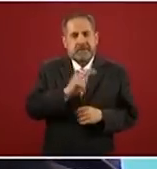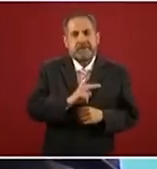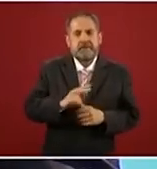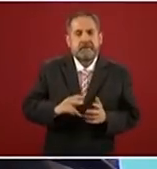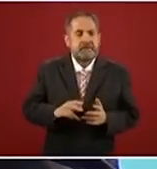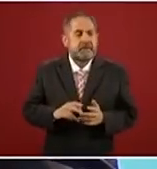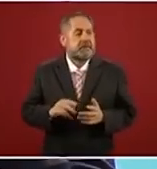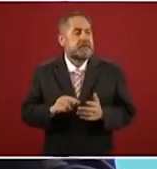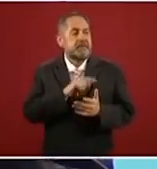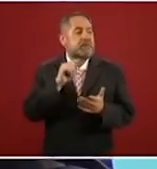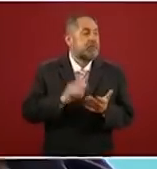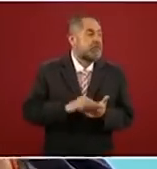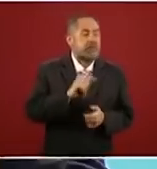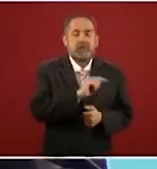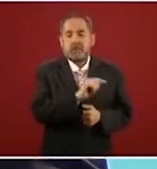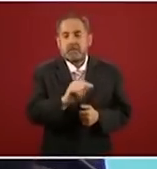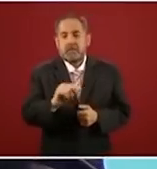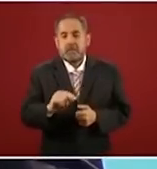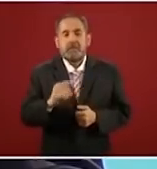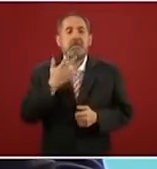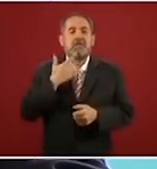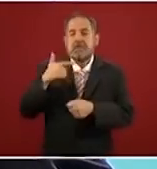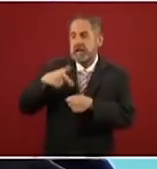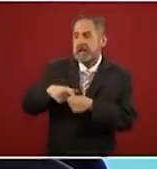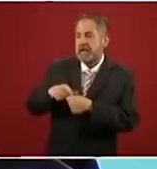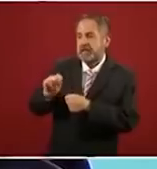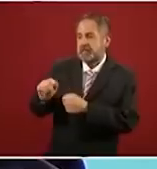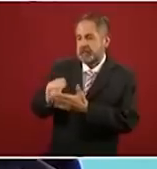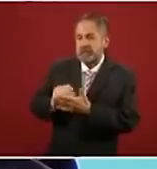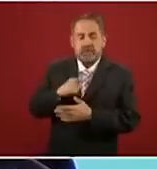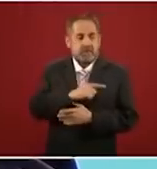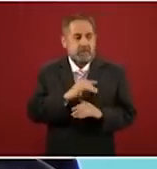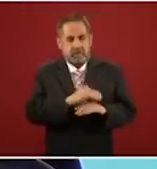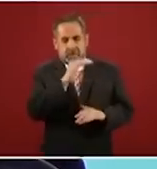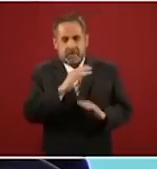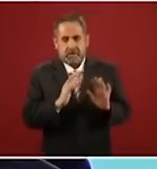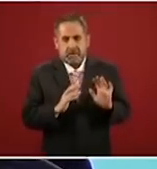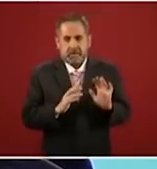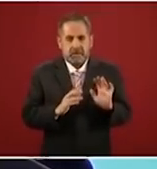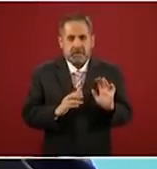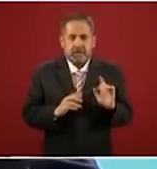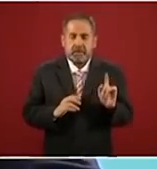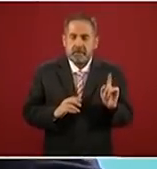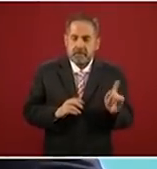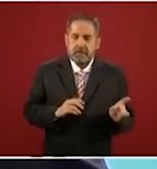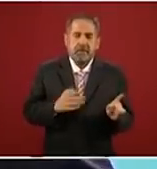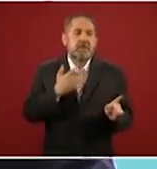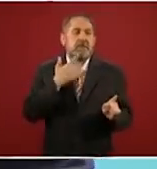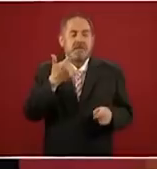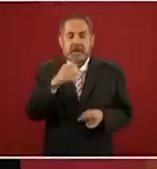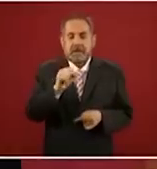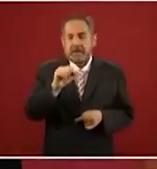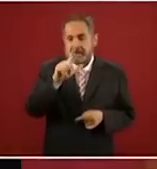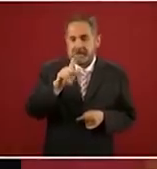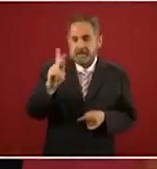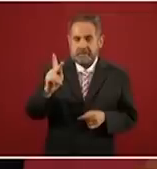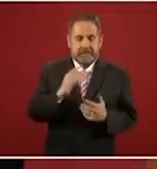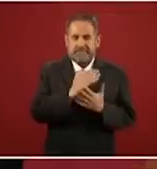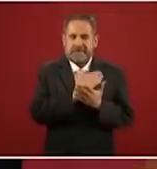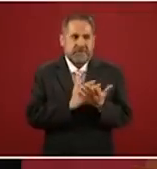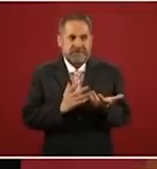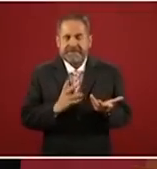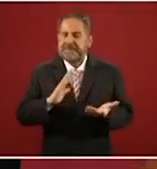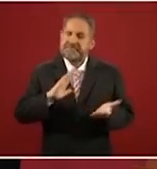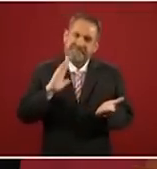estaciones de servicio de las gasolineras se portan un poco menos bien los de gas lp y nos vemos